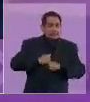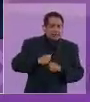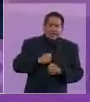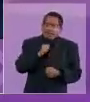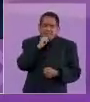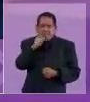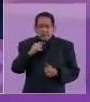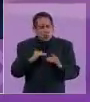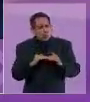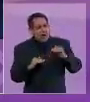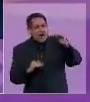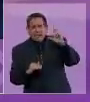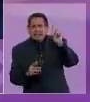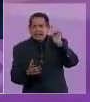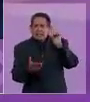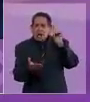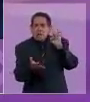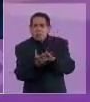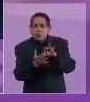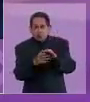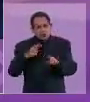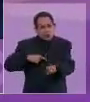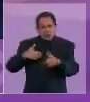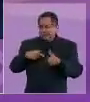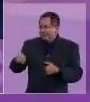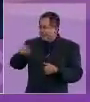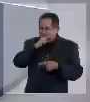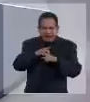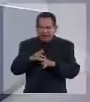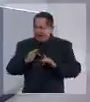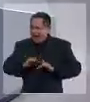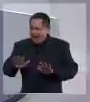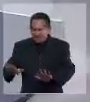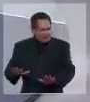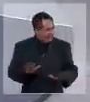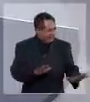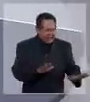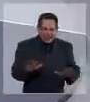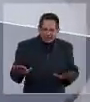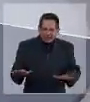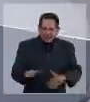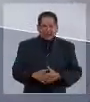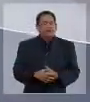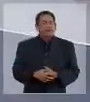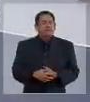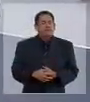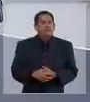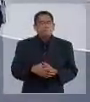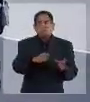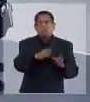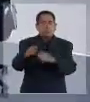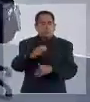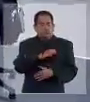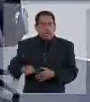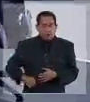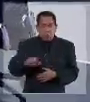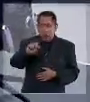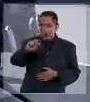yo entiendo, pues, que estén desesperados, pero serénense. No. O sea. Candidato Anaya, regreso a mi